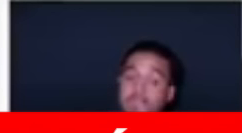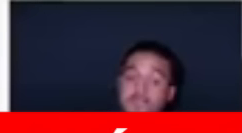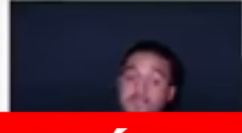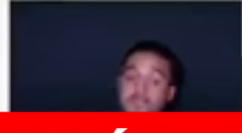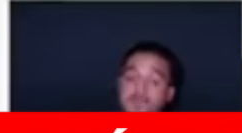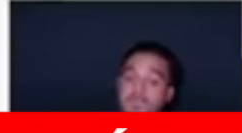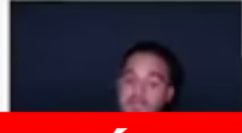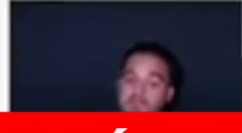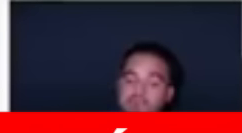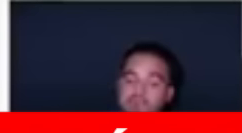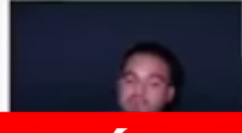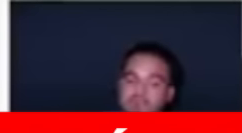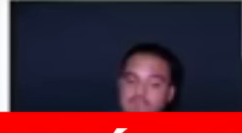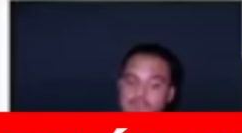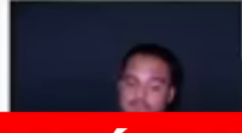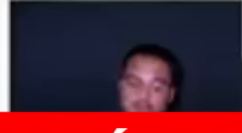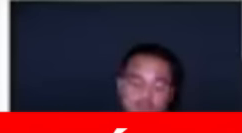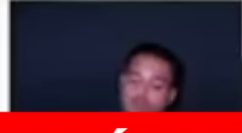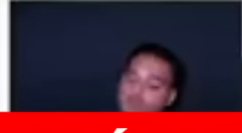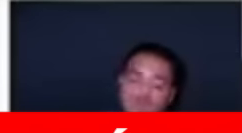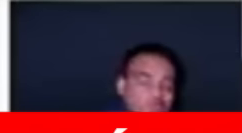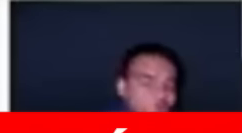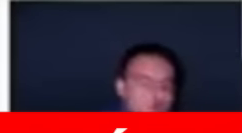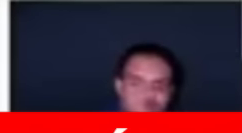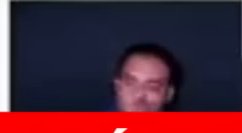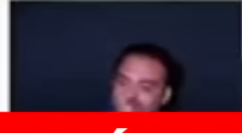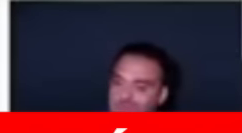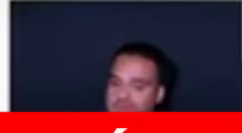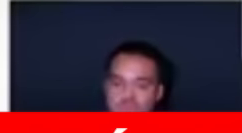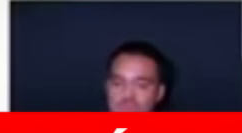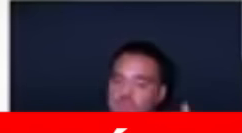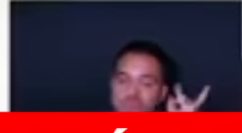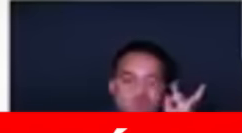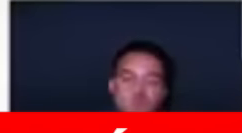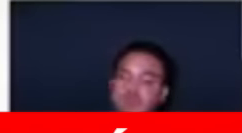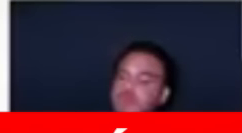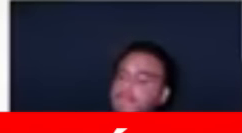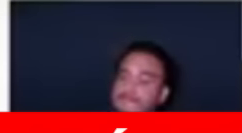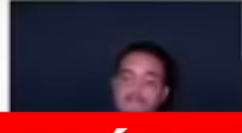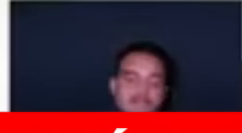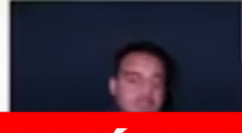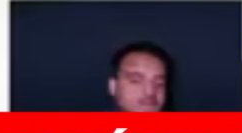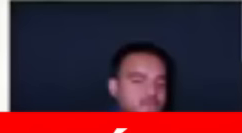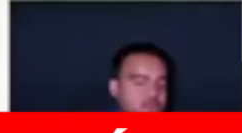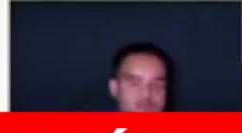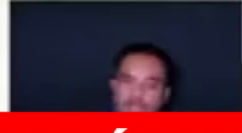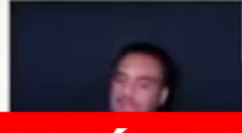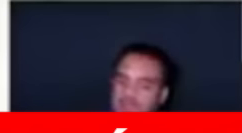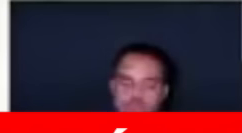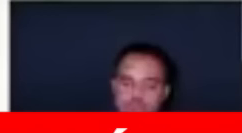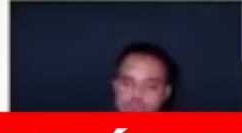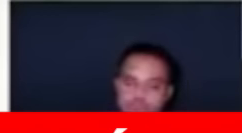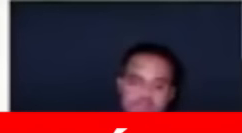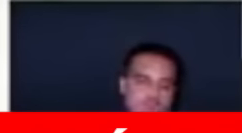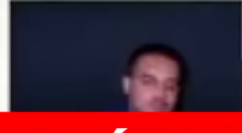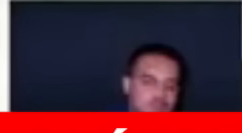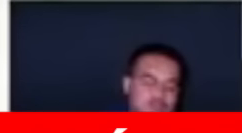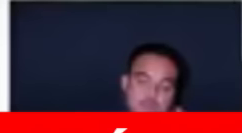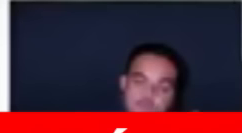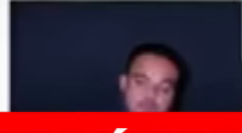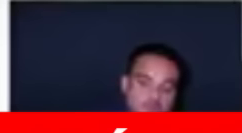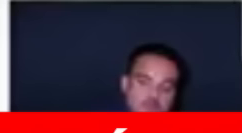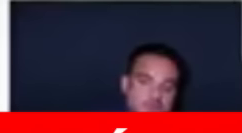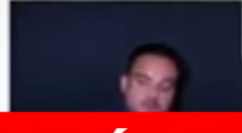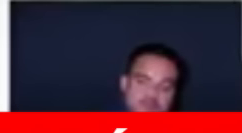amigos, que no podemos reducirlo a una mera defensa personal, así sea la de Maru, ni a